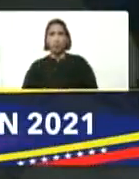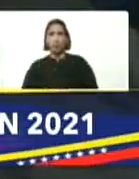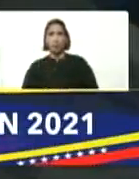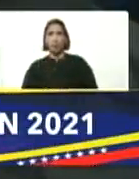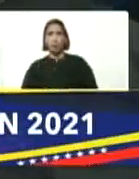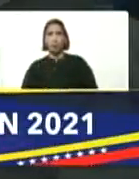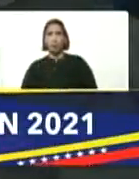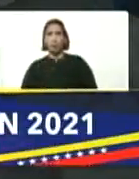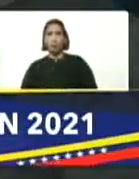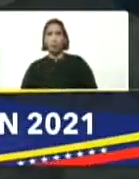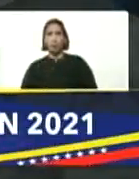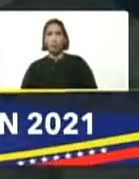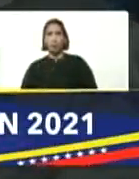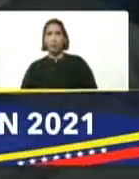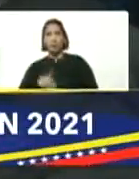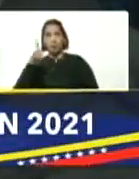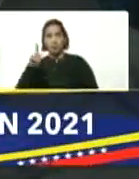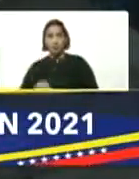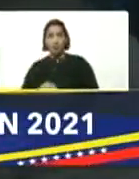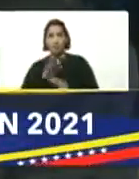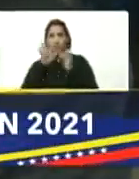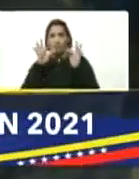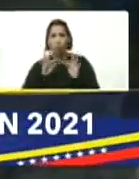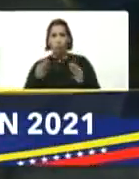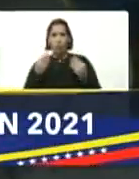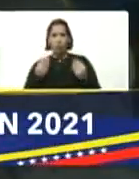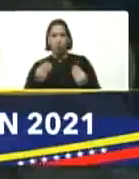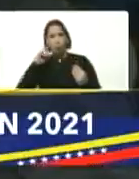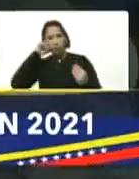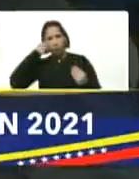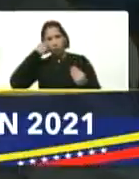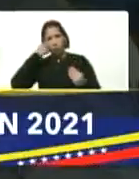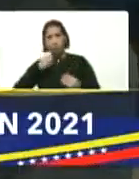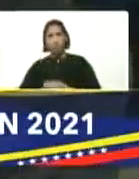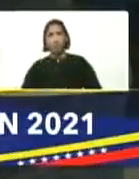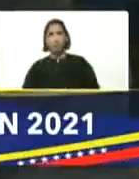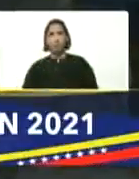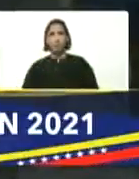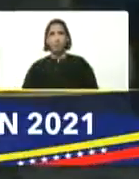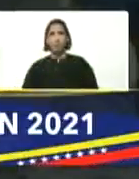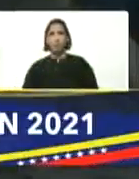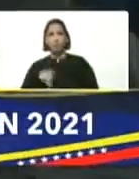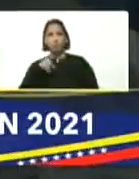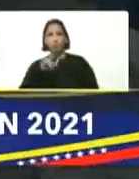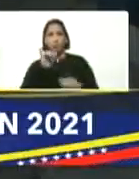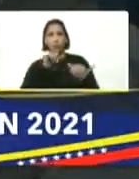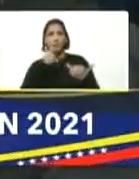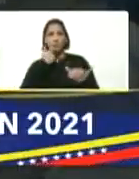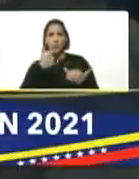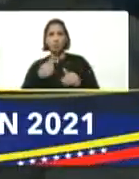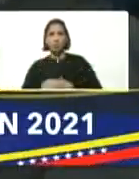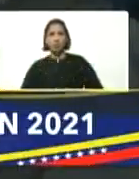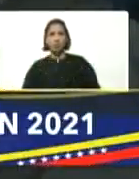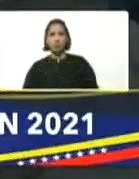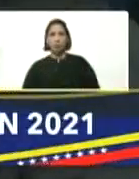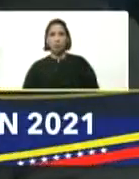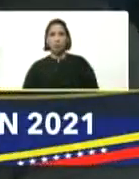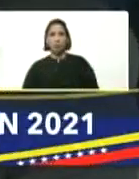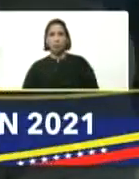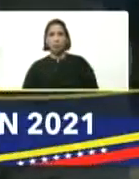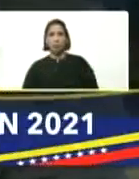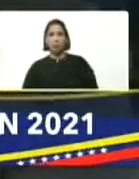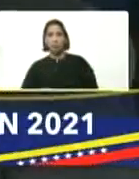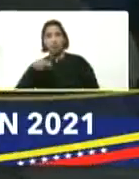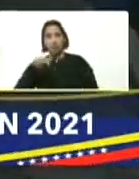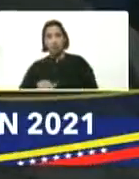Nacional, que también es una manera de recordar, y usted lo decía al principio, de recordar lo que